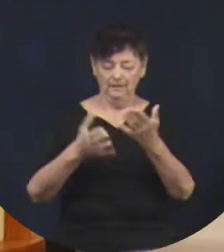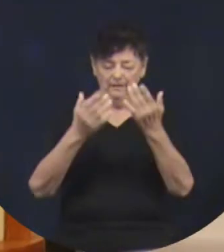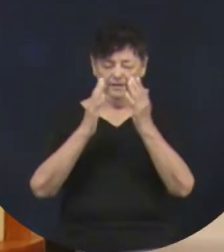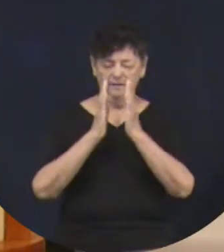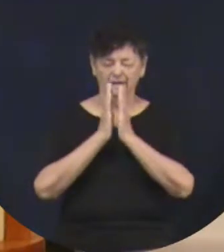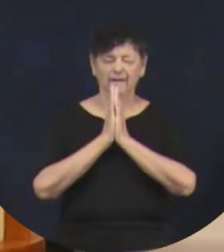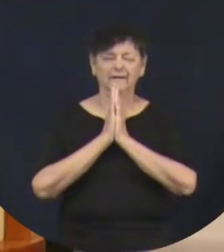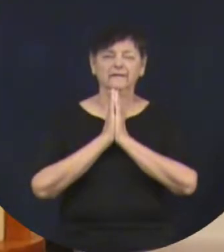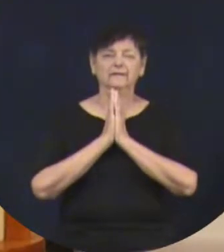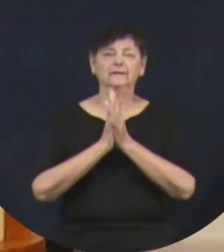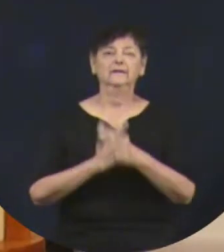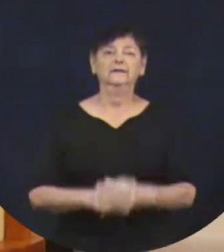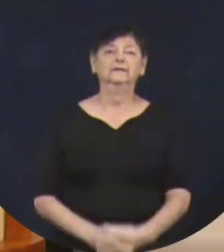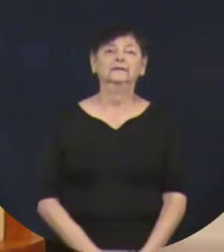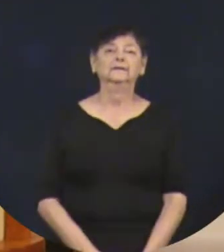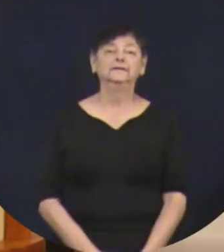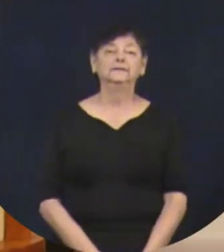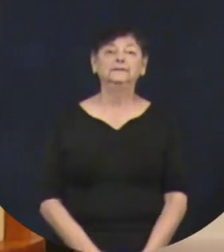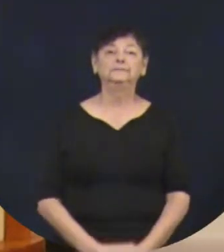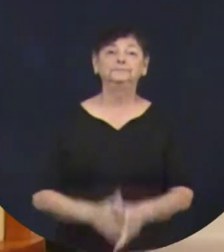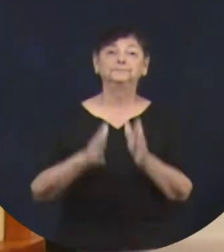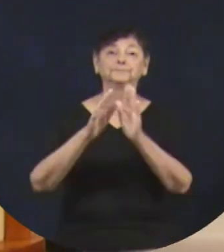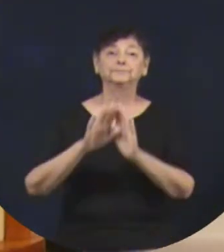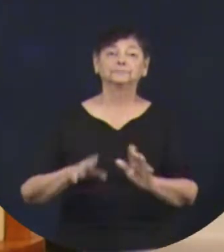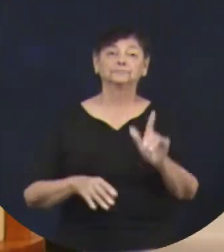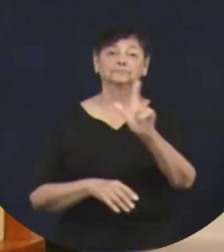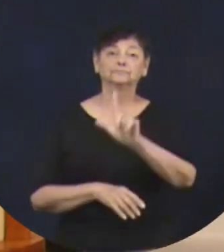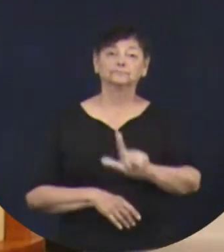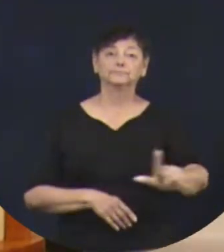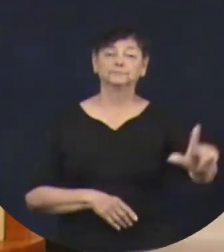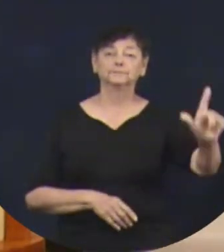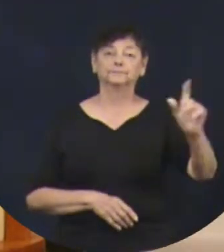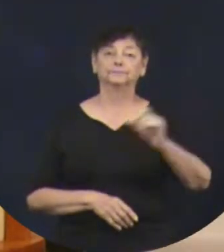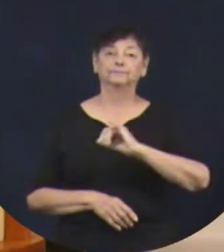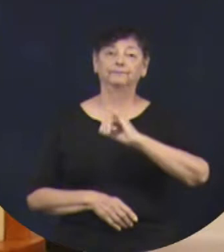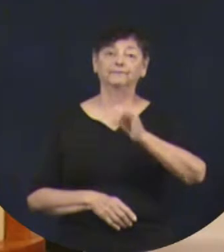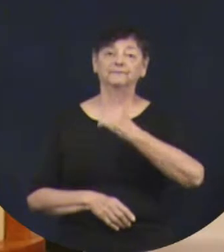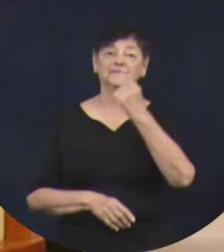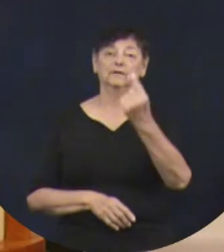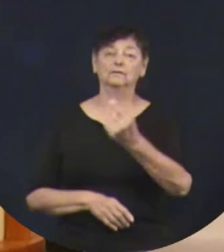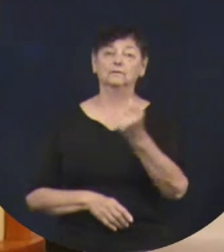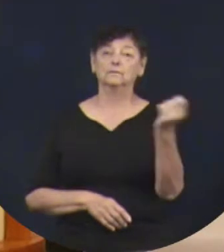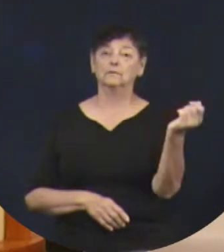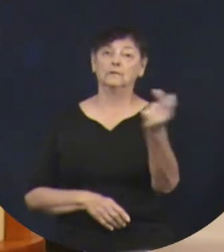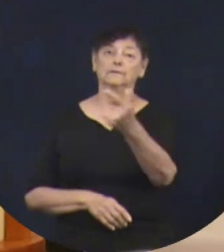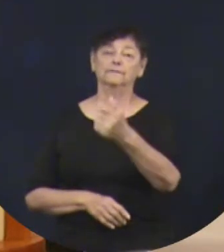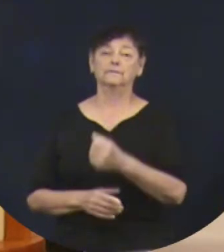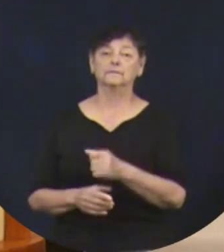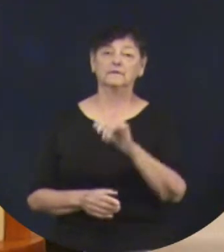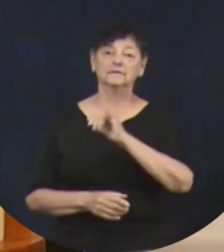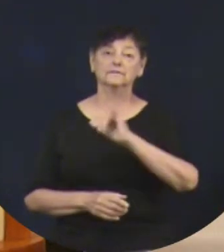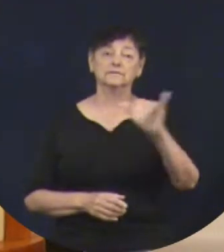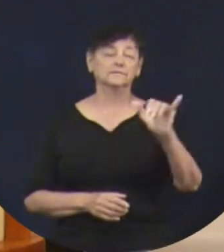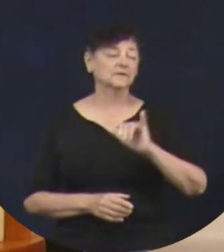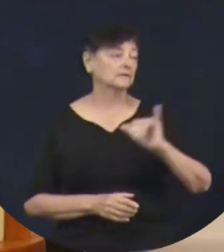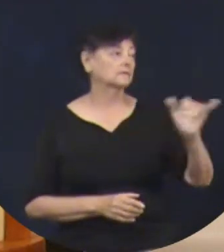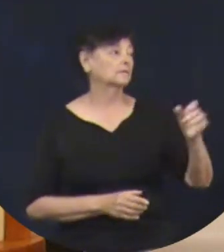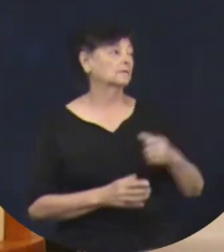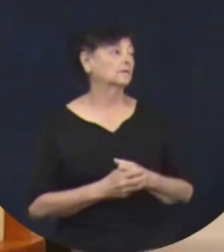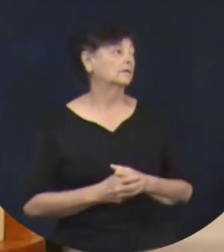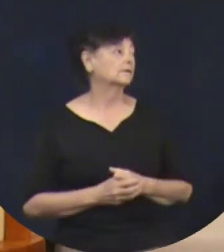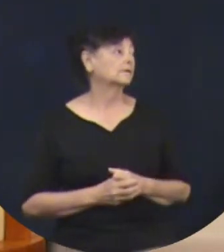siglos santos. Amén. La paz del Señor sea siempre con todos ustedes. Y con su